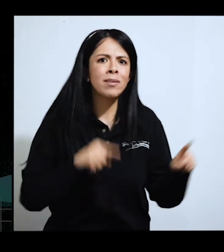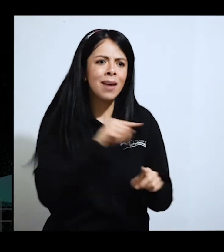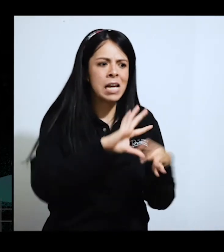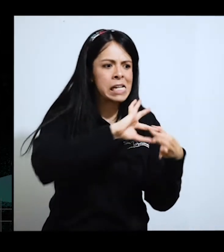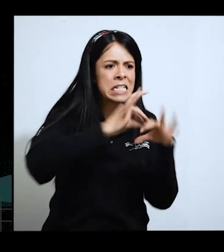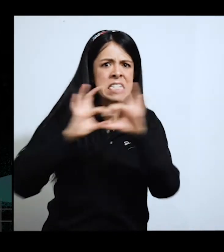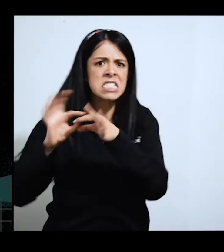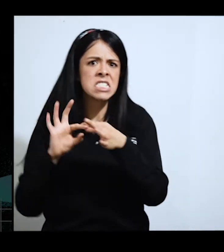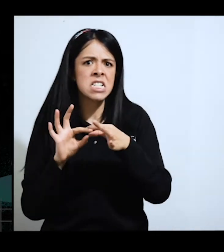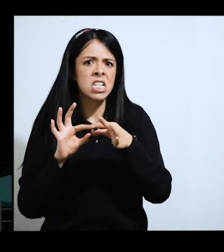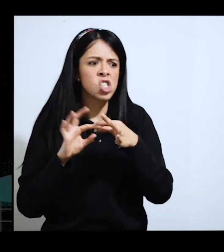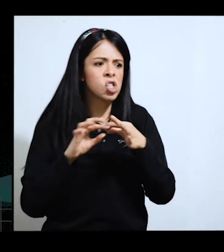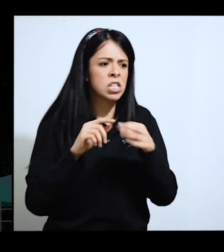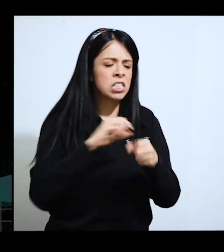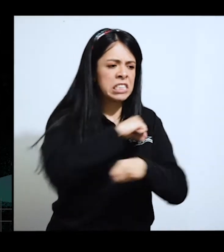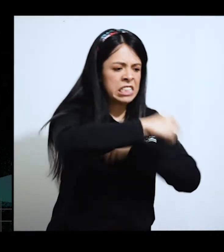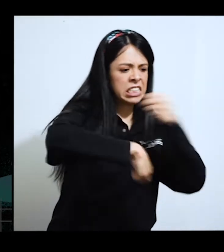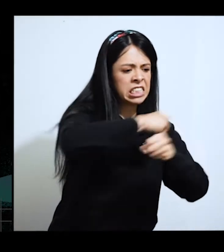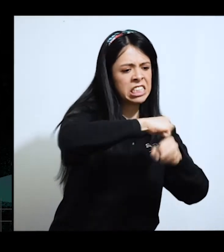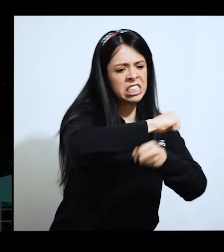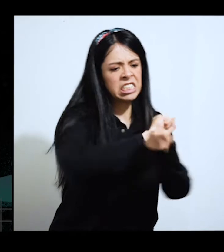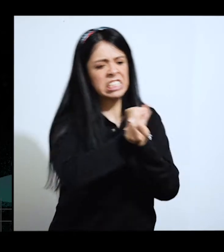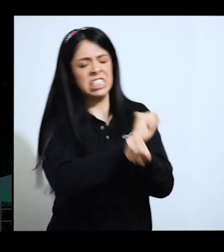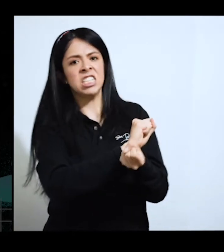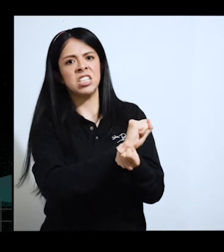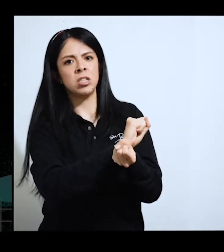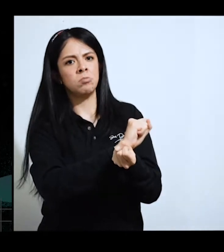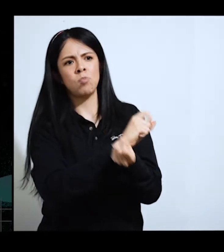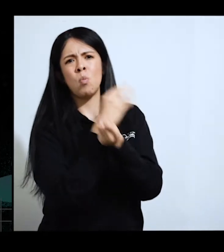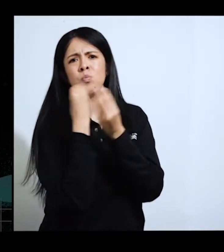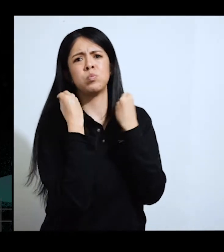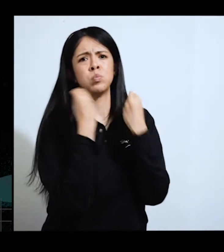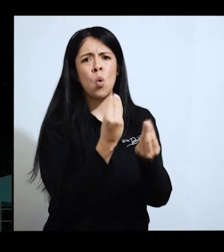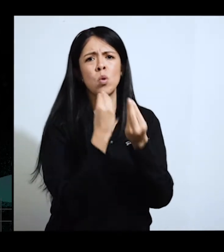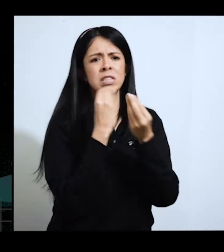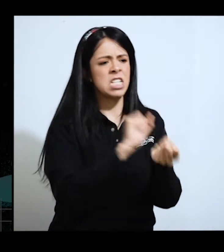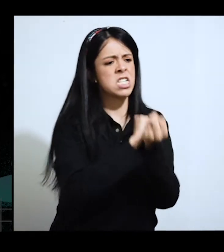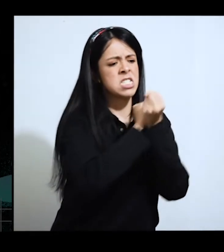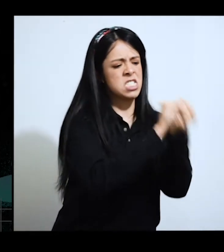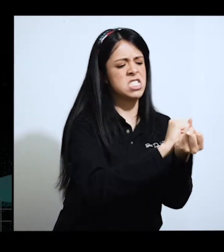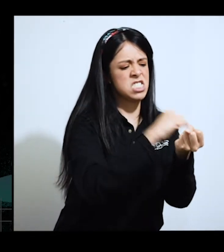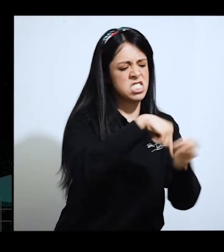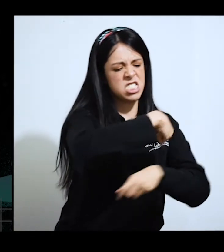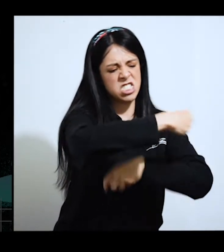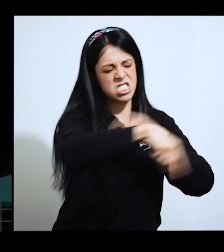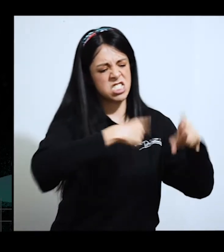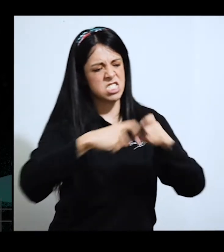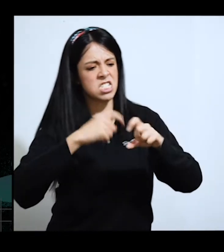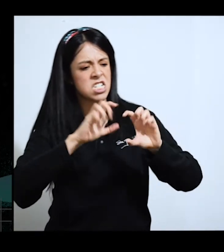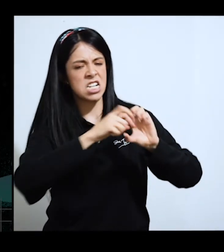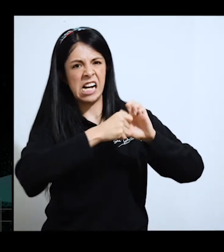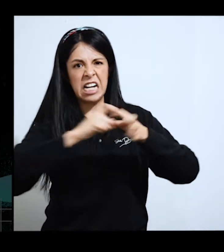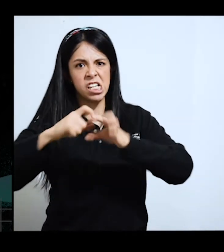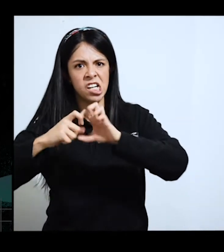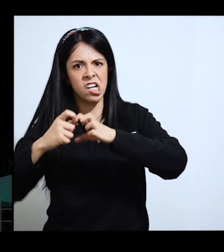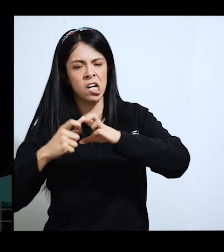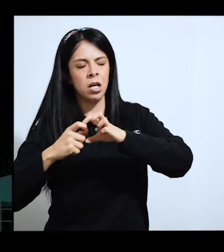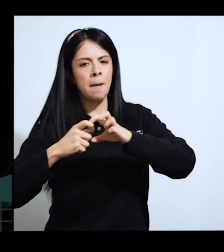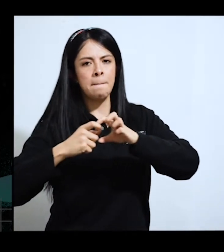podía sujetarlo, ni siquiera con cadenas. Muchas veces lo habían atado